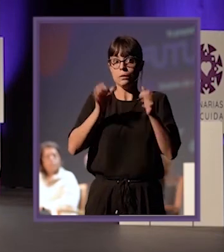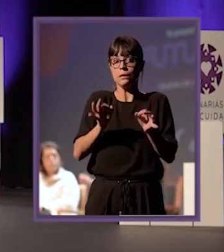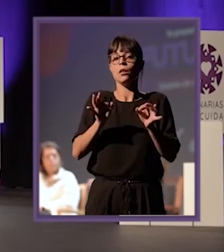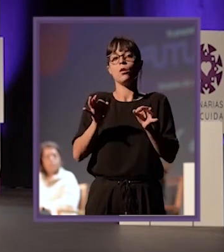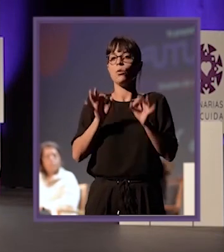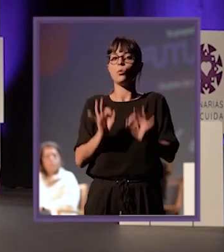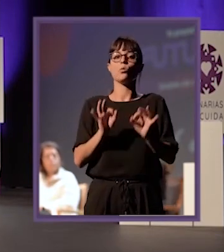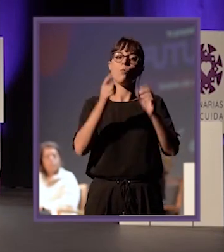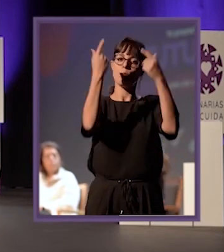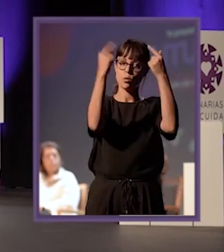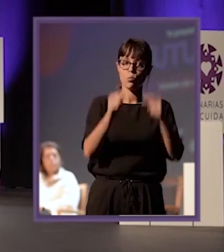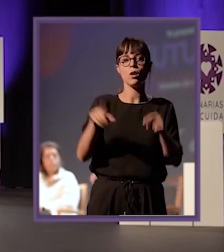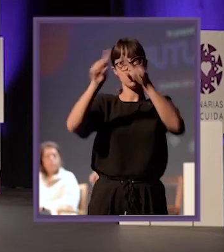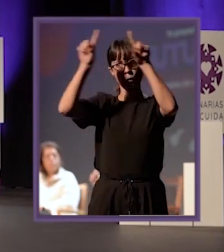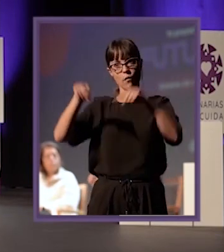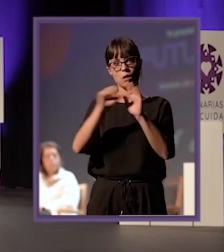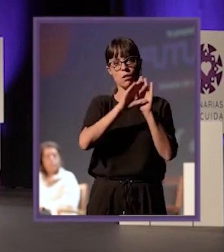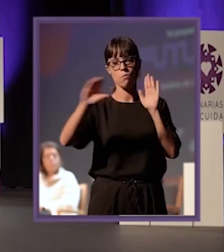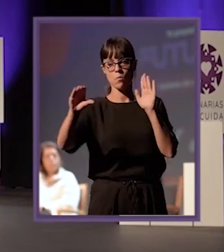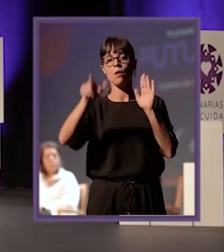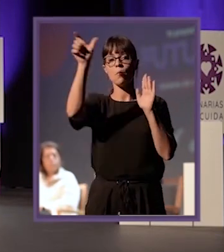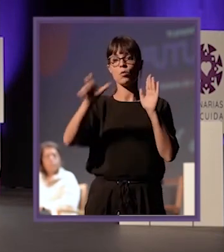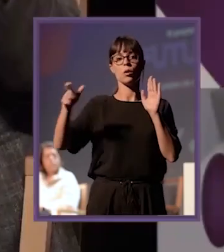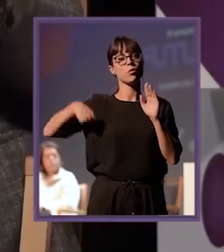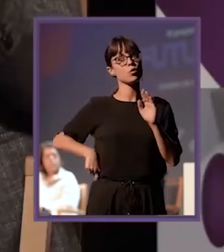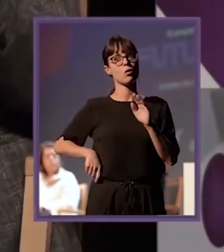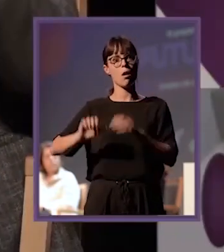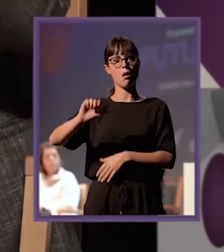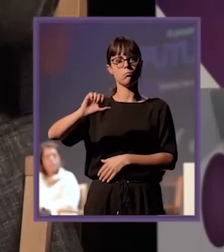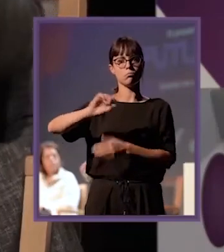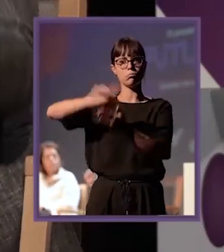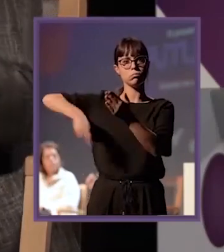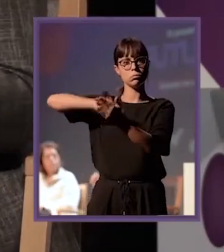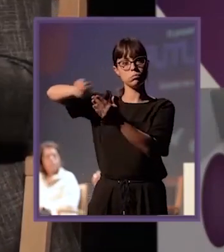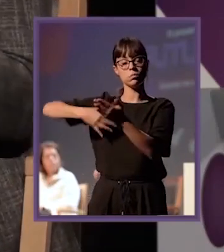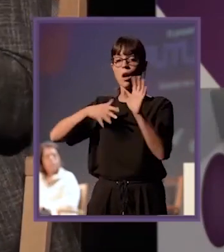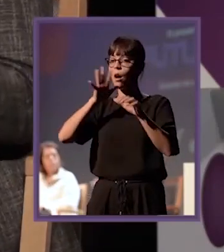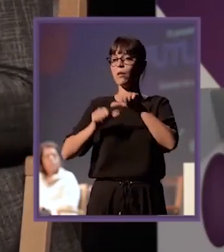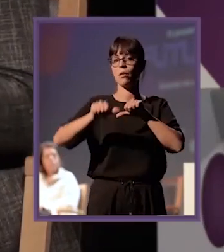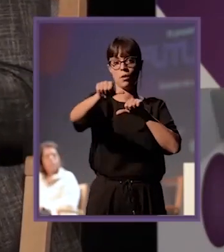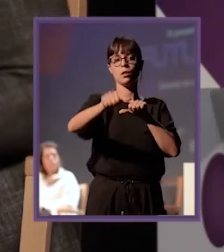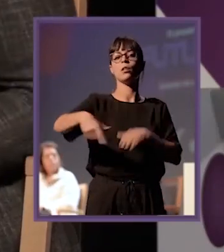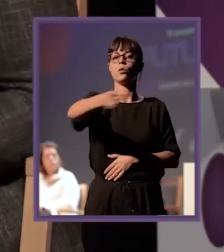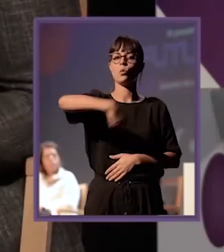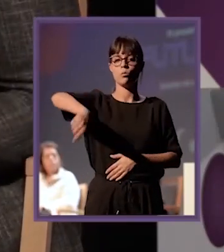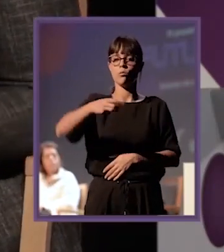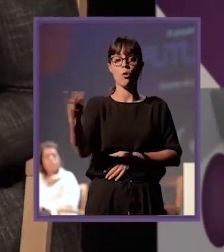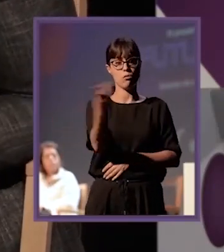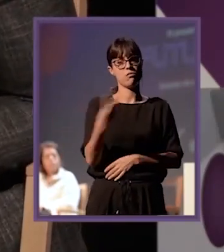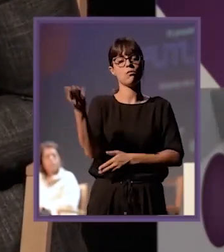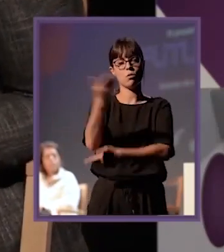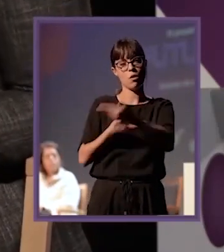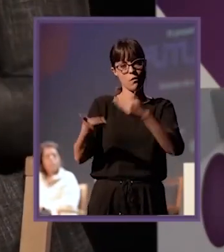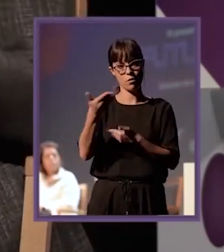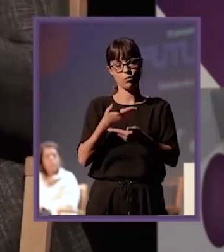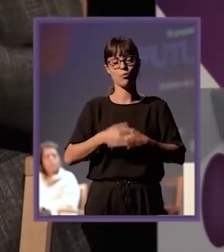con las aprobaciones, con el personal, pero a partir de ahora todo lo que hagamos será de la mano de todos ustedes. O sea que desde aquí les invitamos